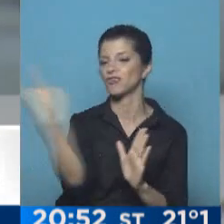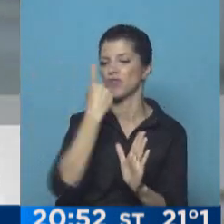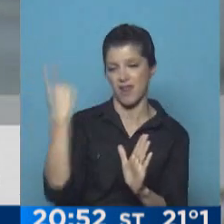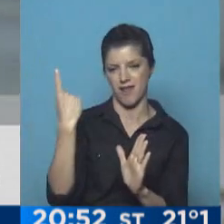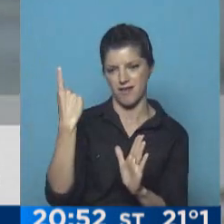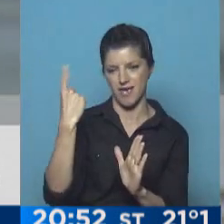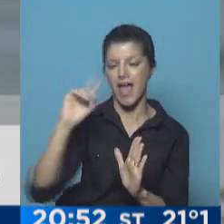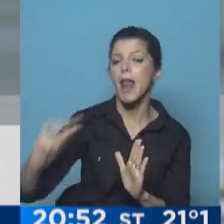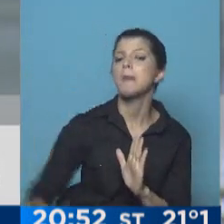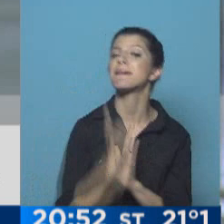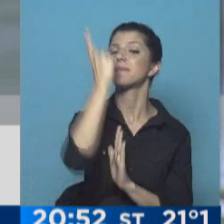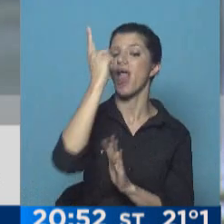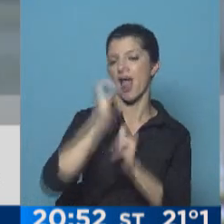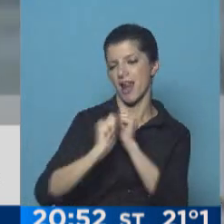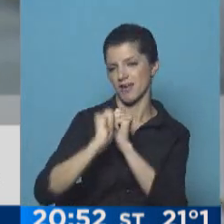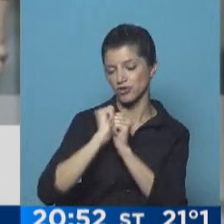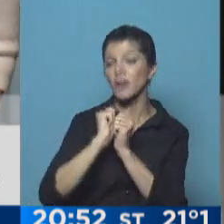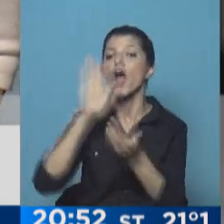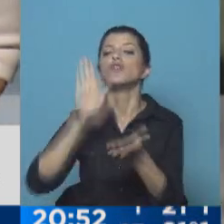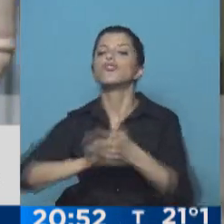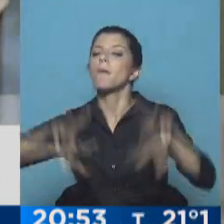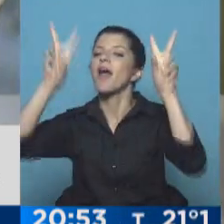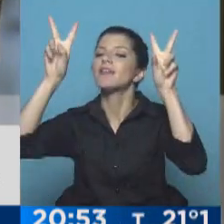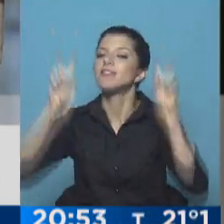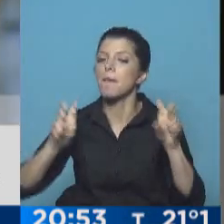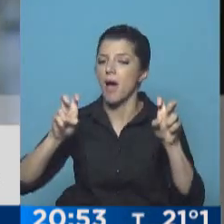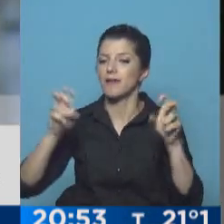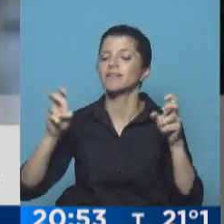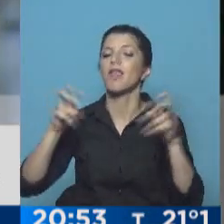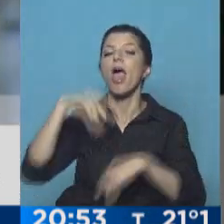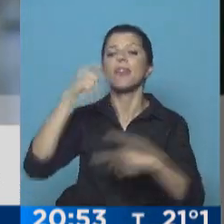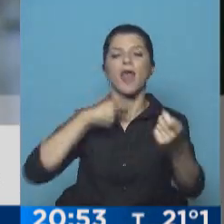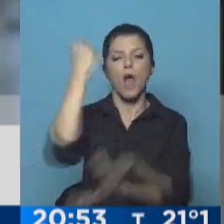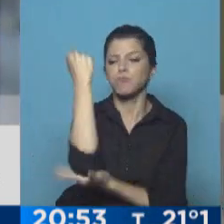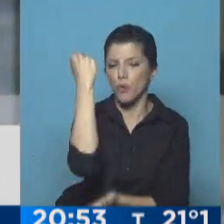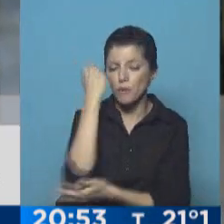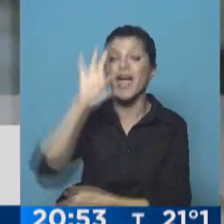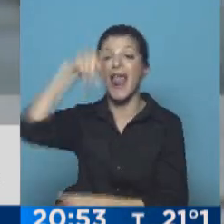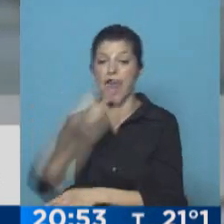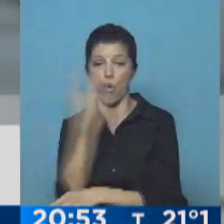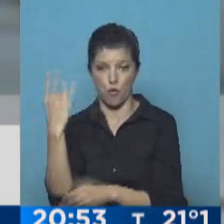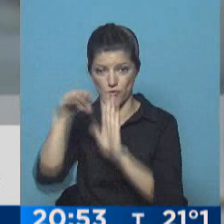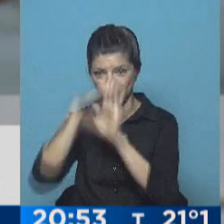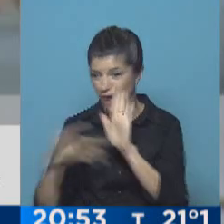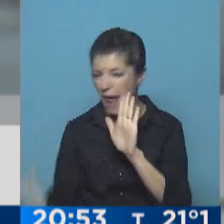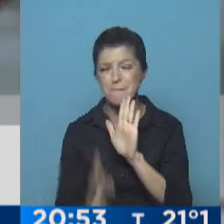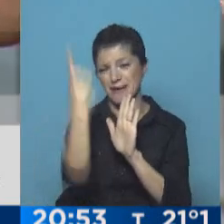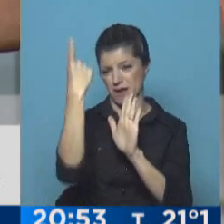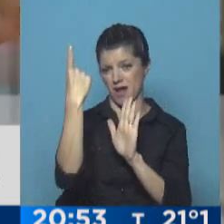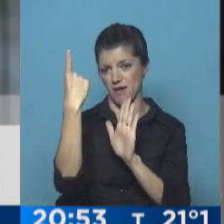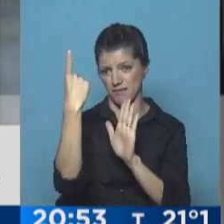vez en la historia en materia de orden económico en Naciones Unidas